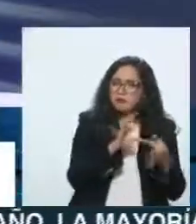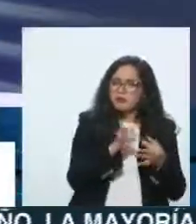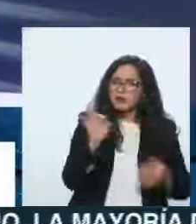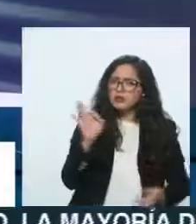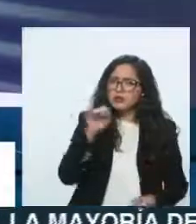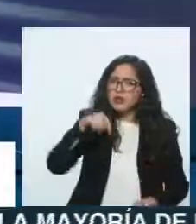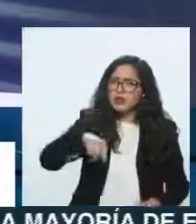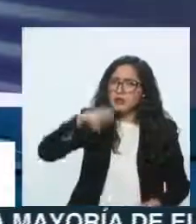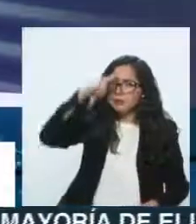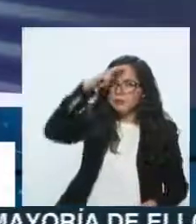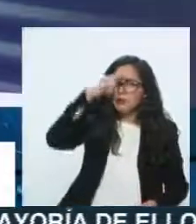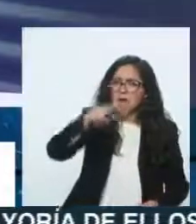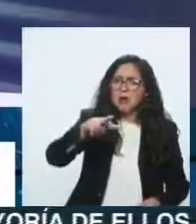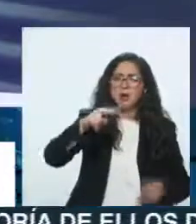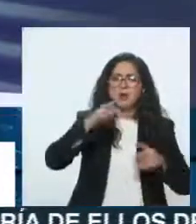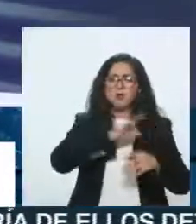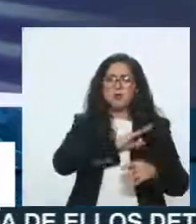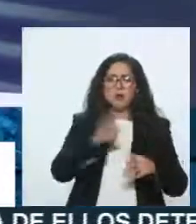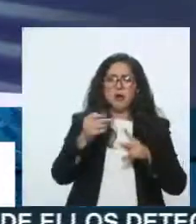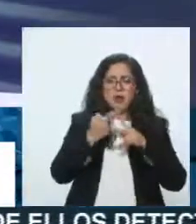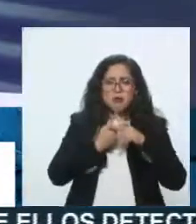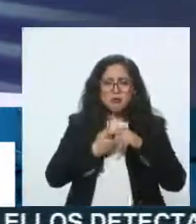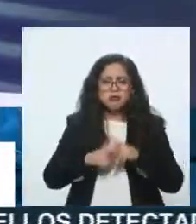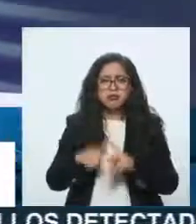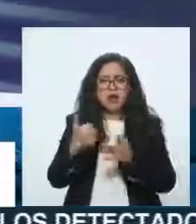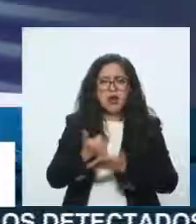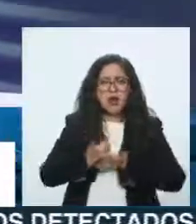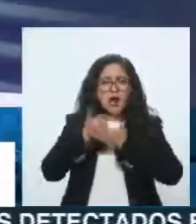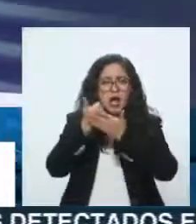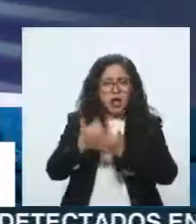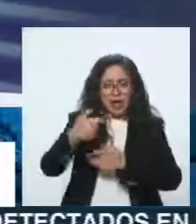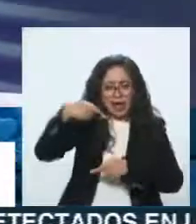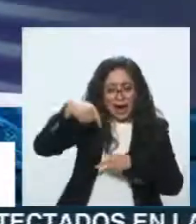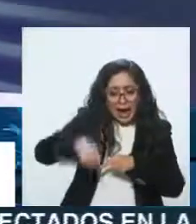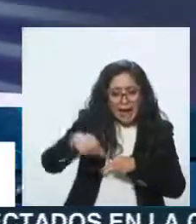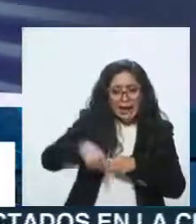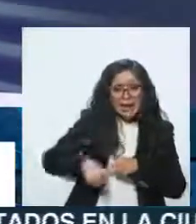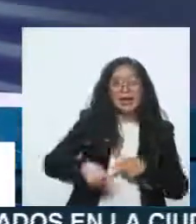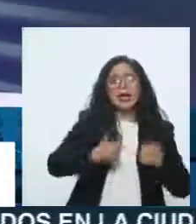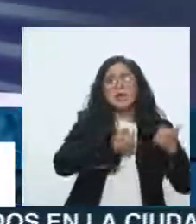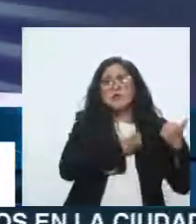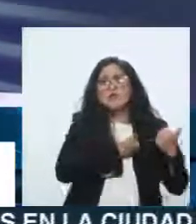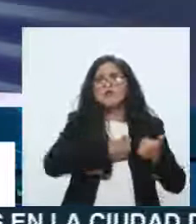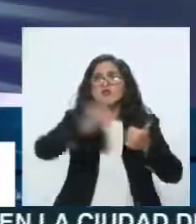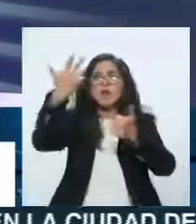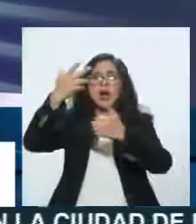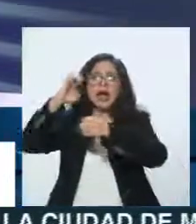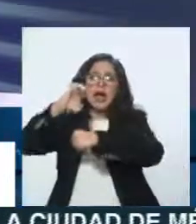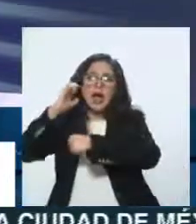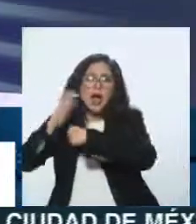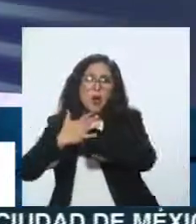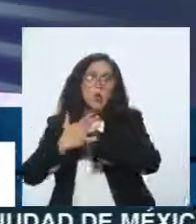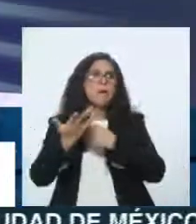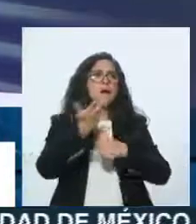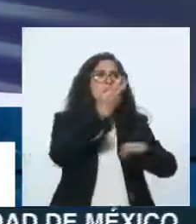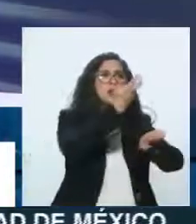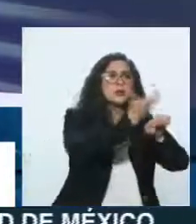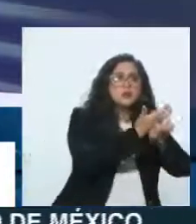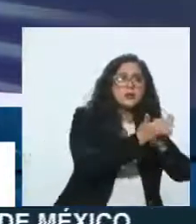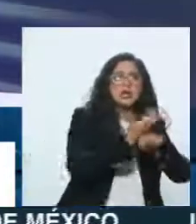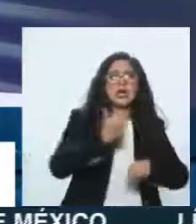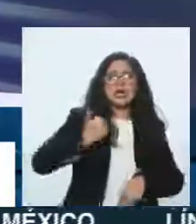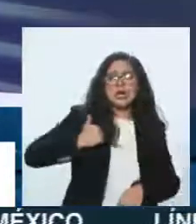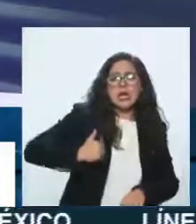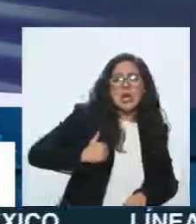convertir en la puerta de entrada de exportaciones europeas o asiáticas a los Estados Unidos y a Canadá, con condiciones